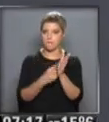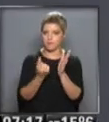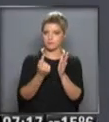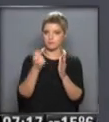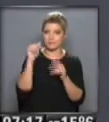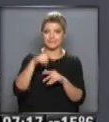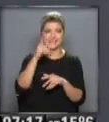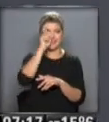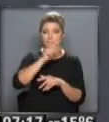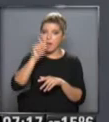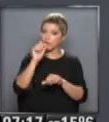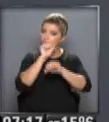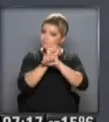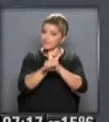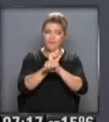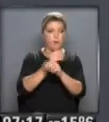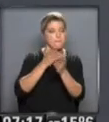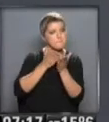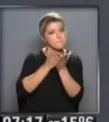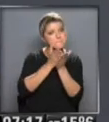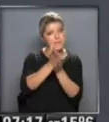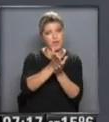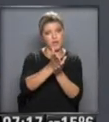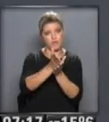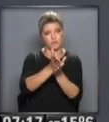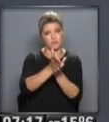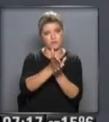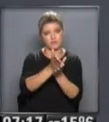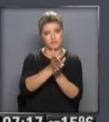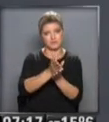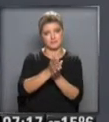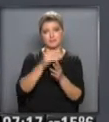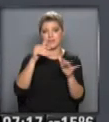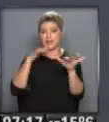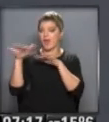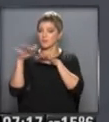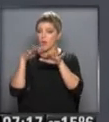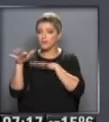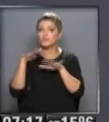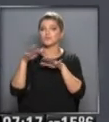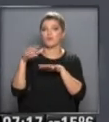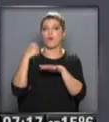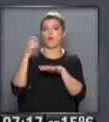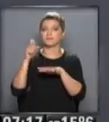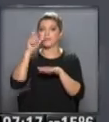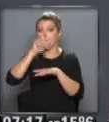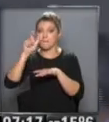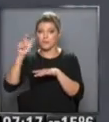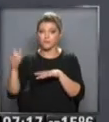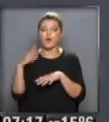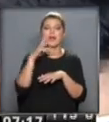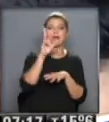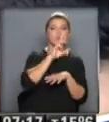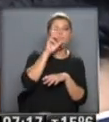máximo castigo con cadena perpetua a los que llevaron adelante este brutal asesinato al hijo de